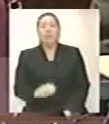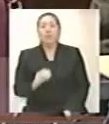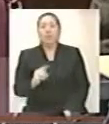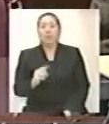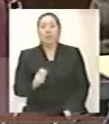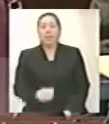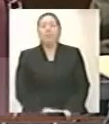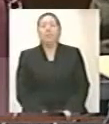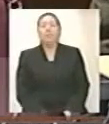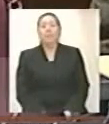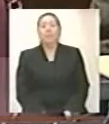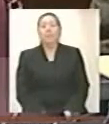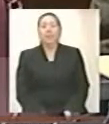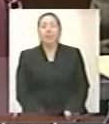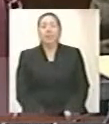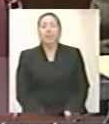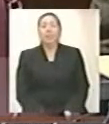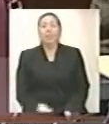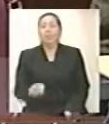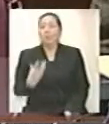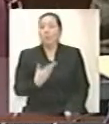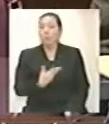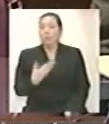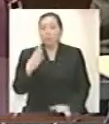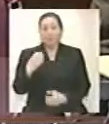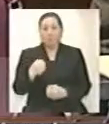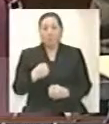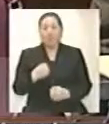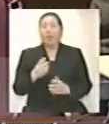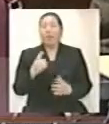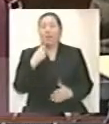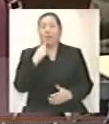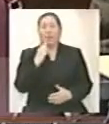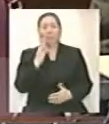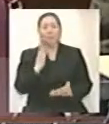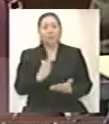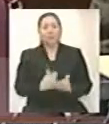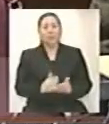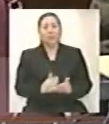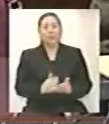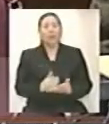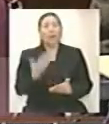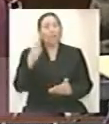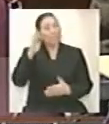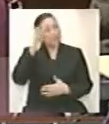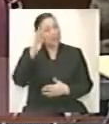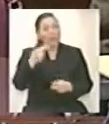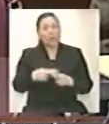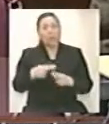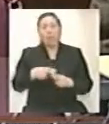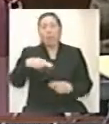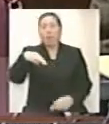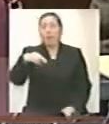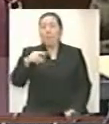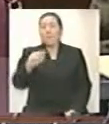y la CSP. En el segundo gobierno militar del dictador Francisco Morales Bermúdez,